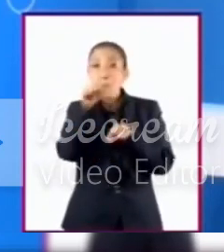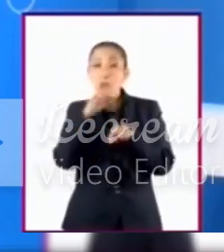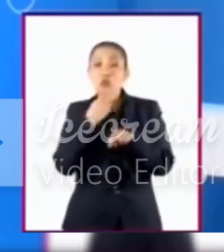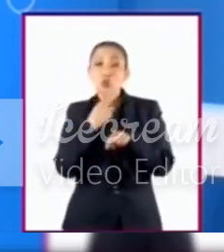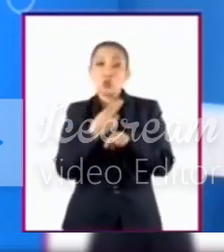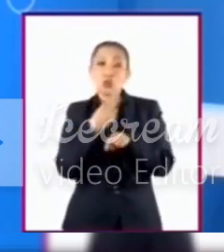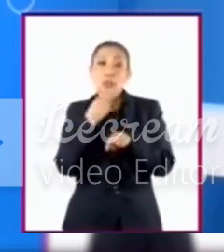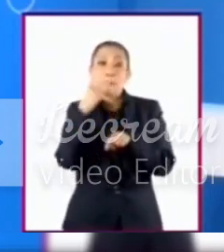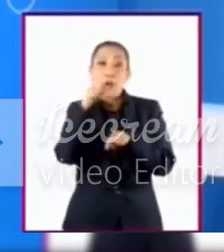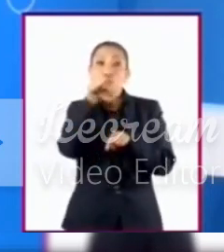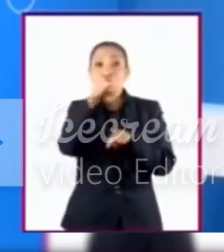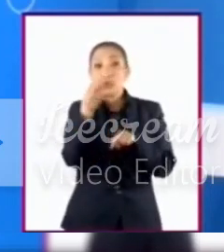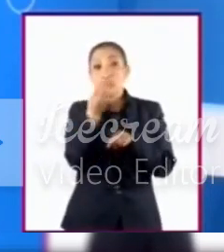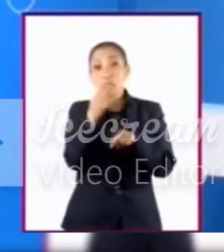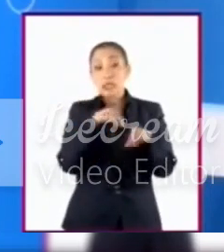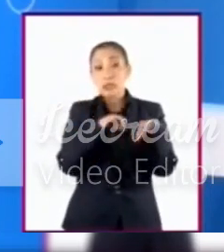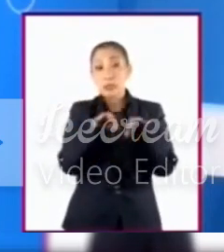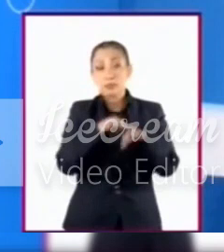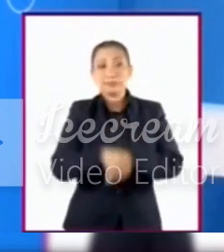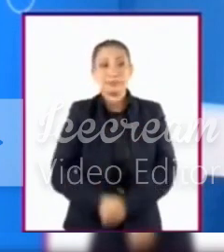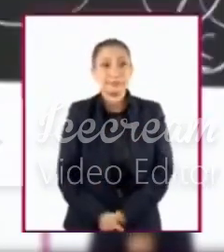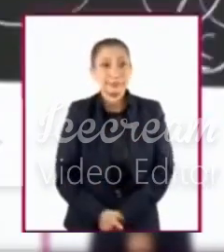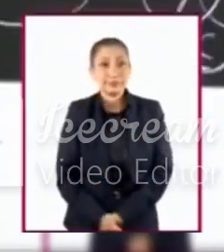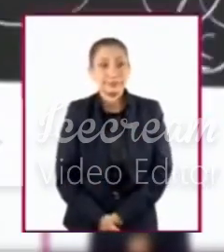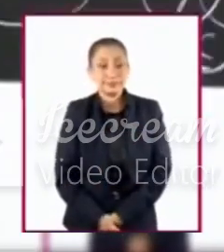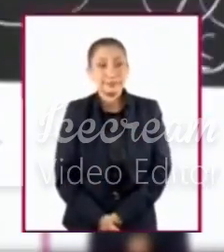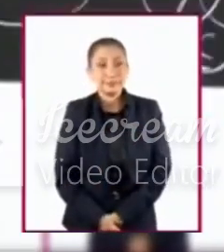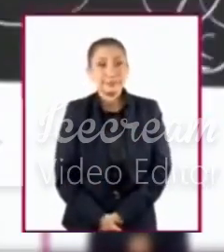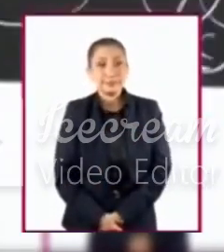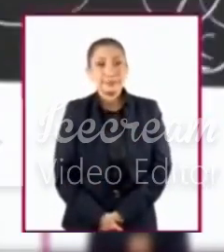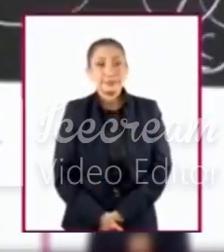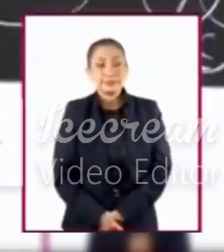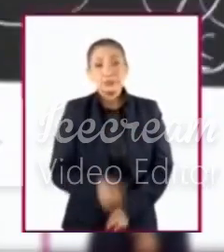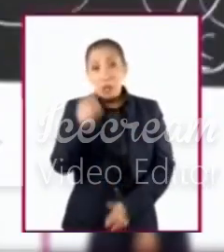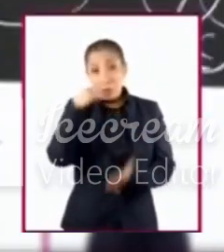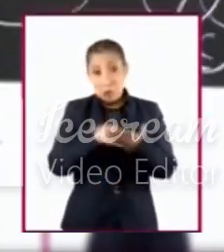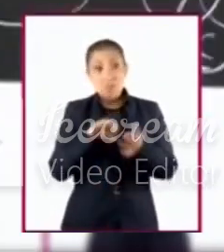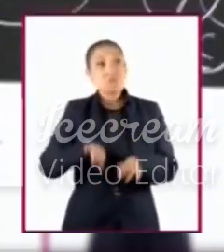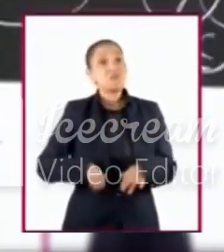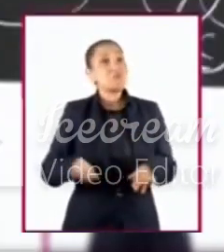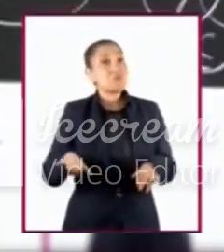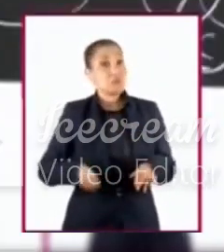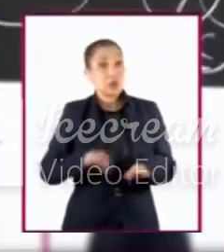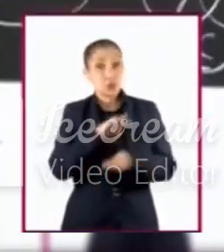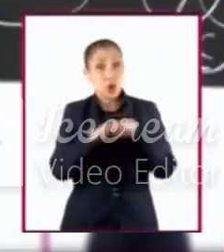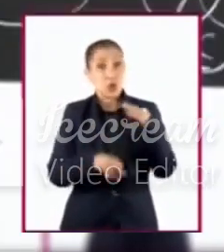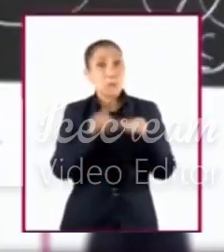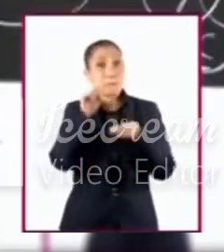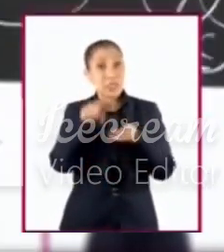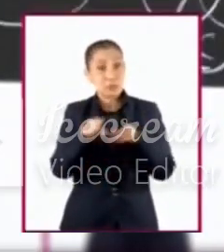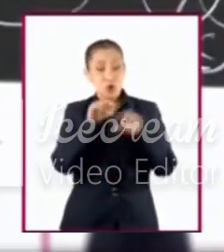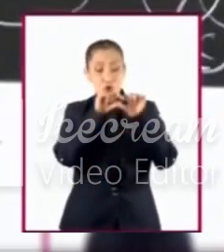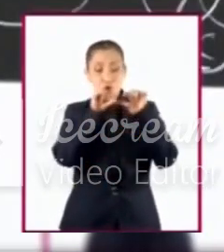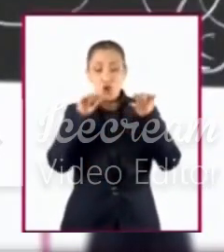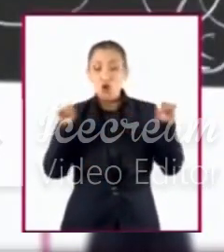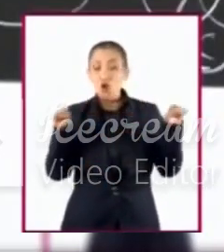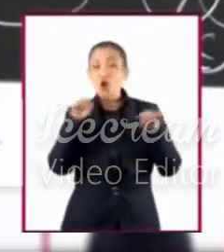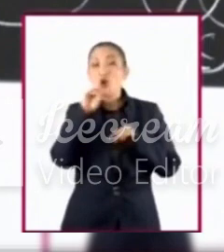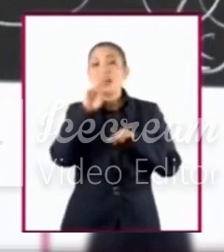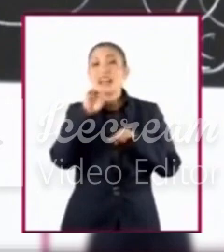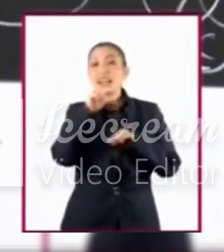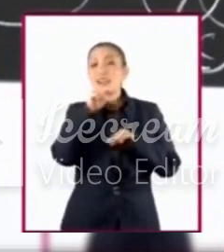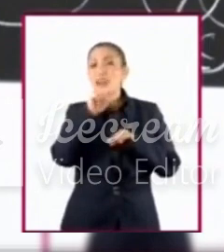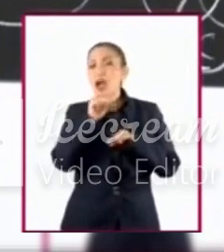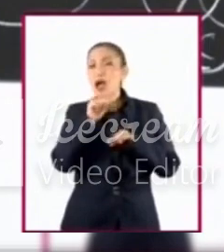más útil para lo que requieren representar. Me parece súper interesante todo esto de las rectas. Y